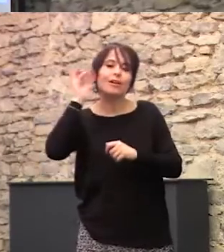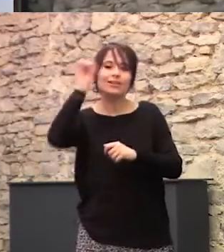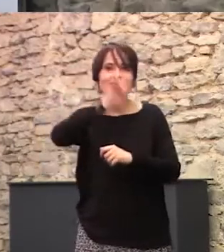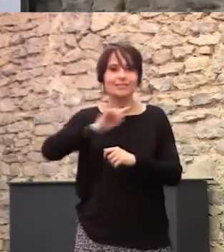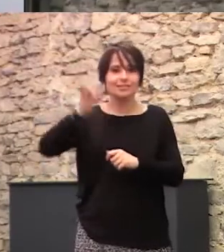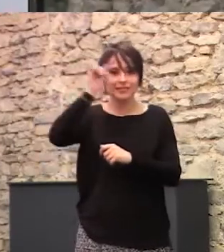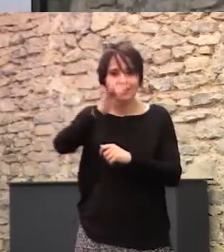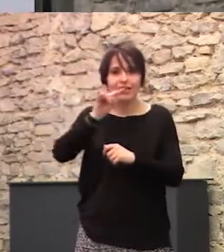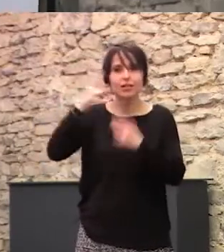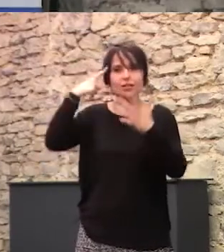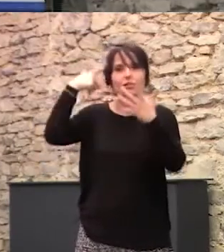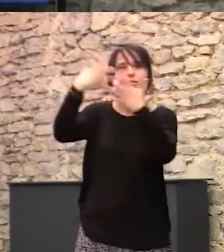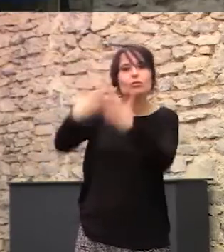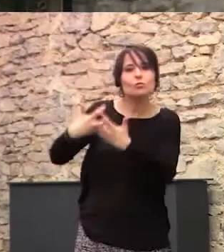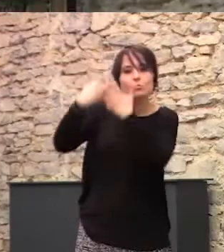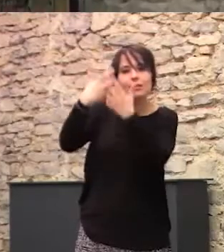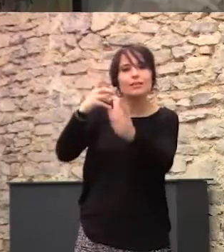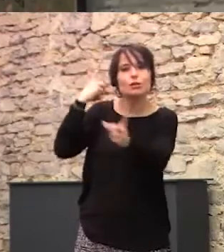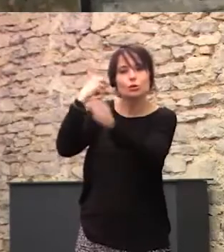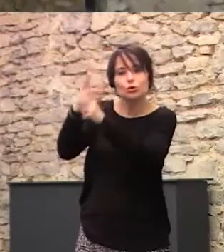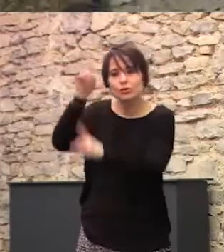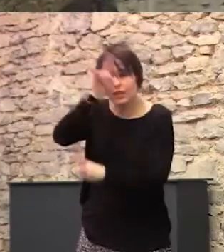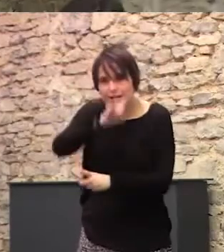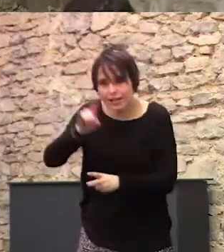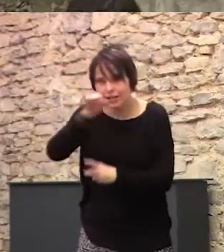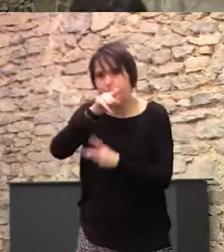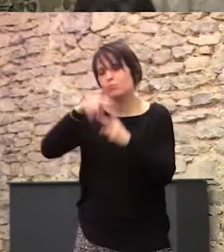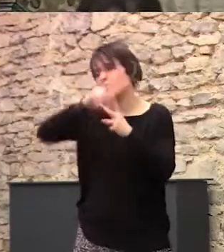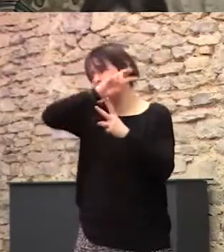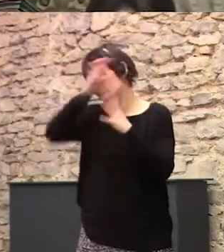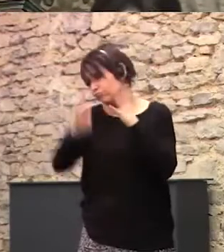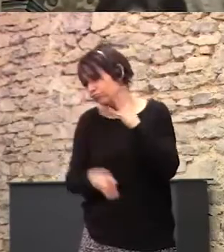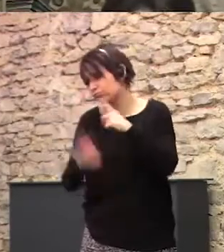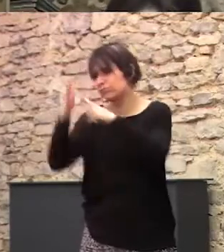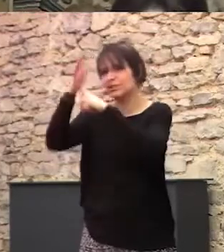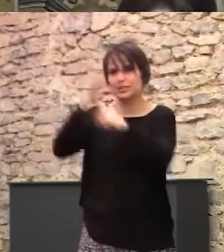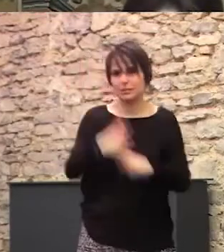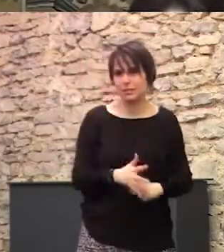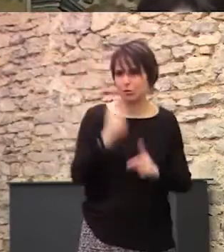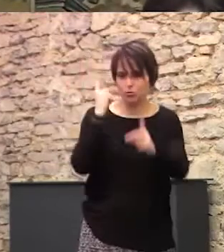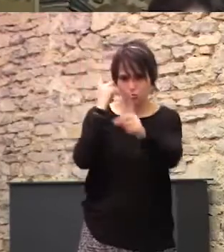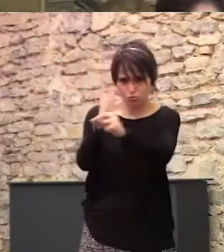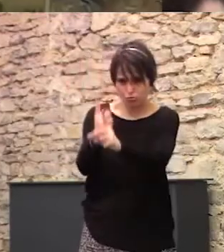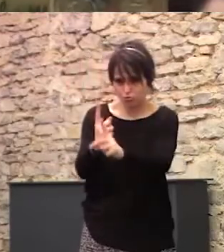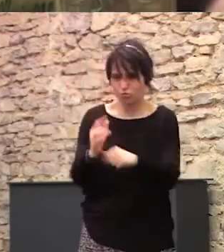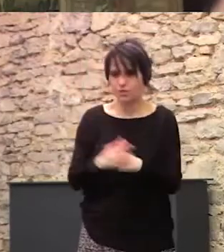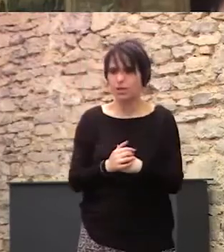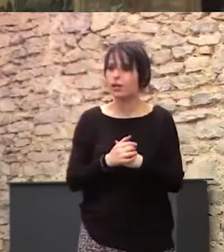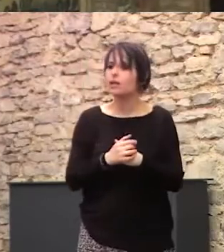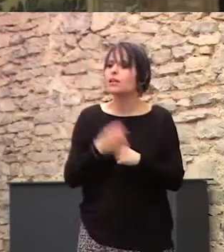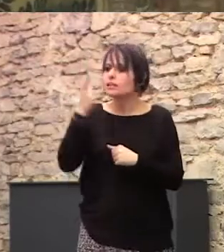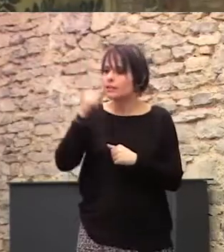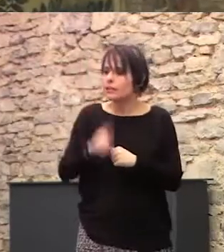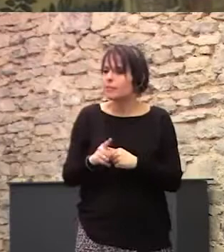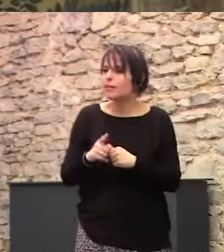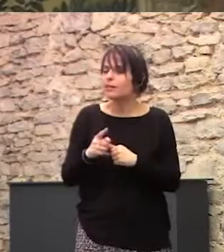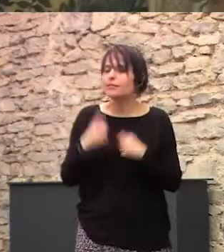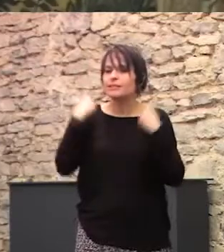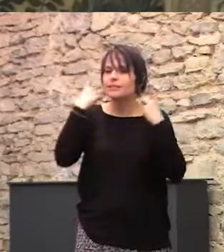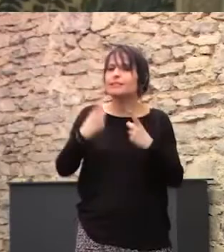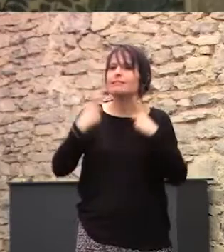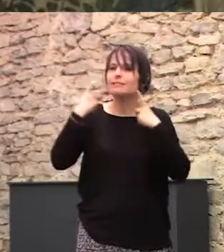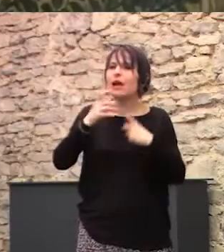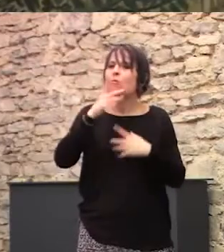para combatir el racismo, diferentes tipos de discriminación, ¿no? Y resignificar también esas imágenes, porque las mujeres